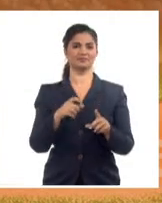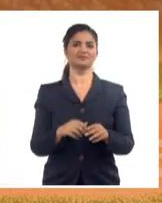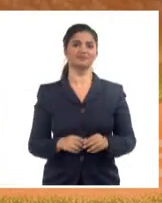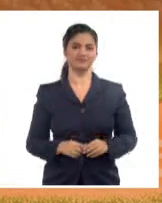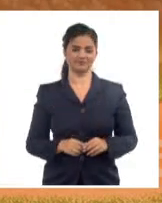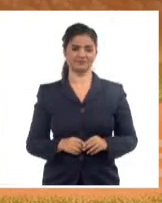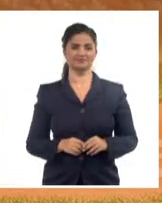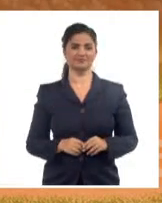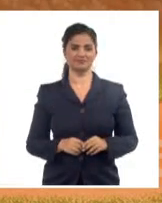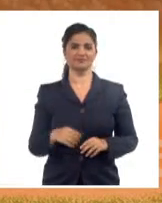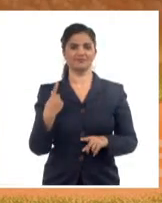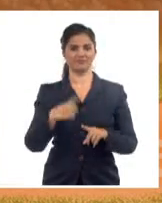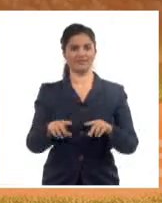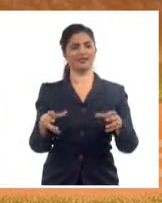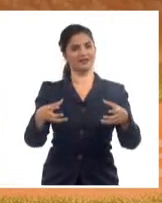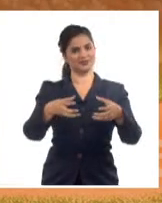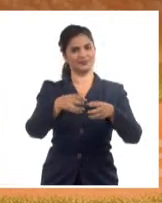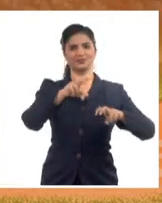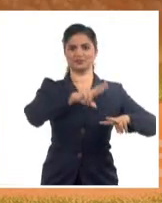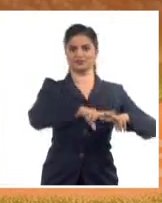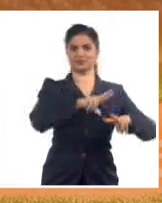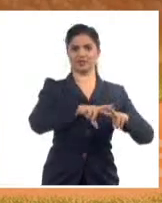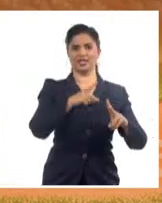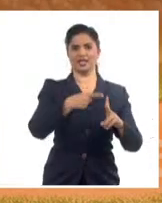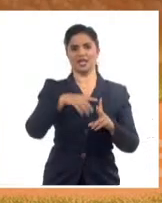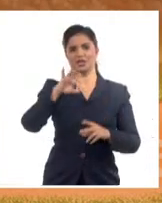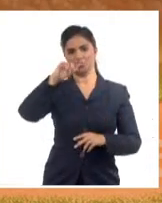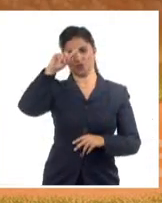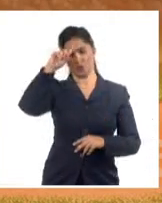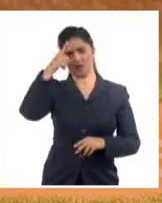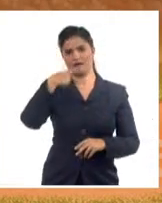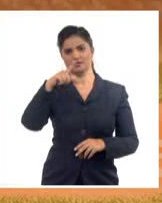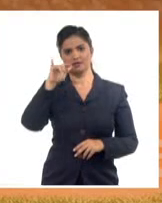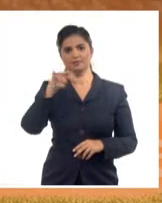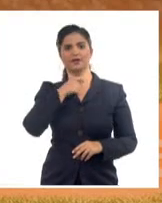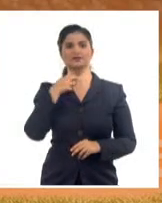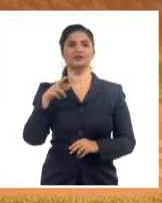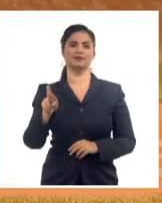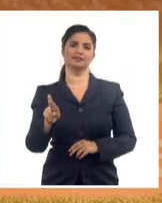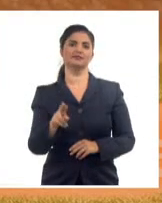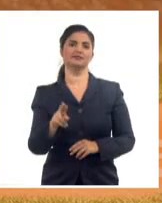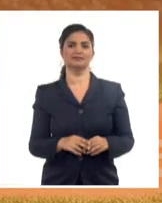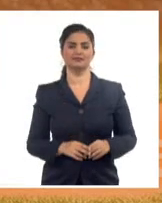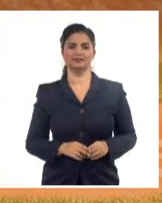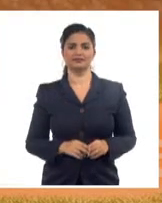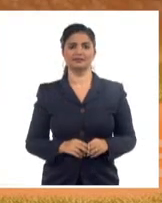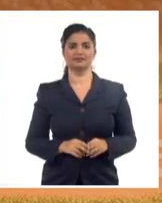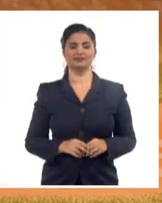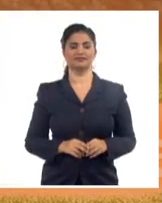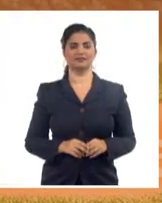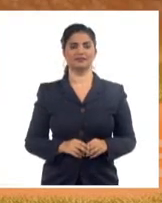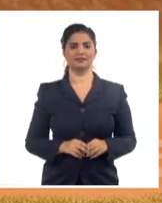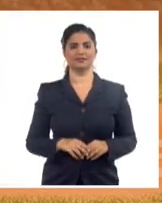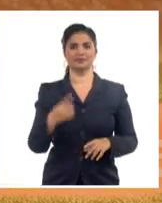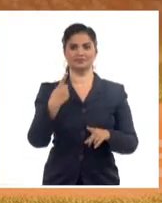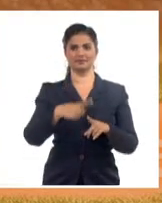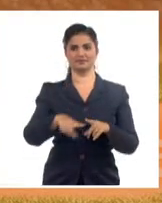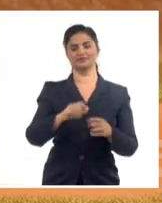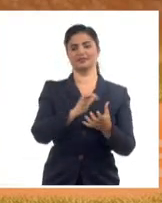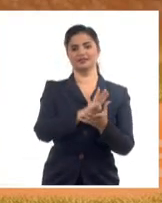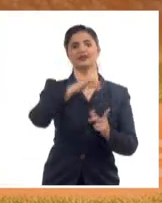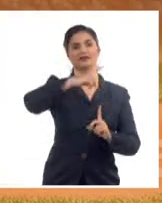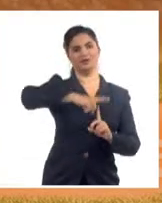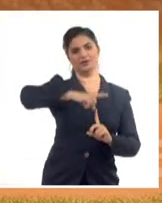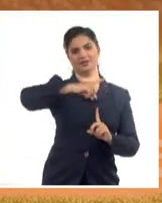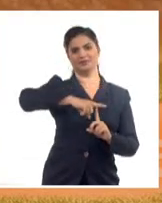Mientras, por la tropa capitalina, Joasenier Pérez largó cuadrangular. Por último, en el Victoria de Girón de Matanzas, los